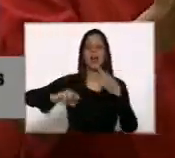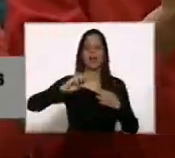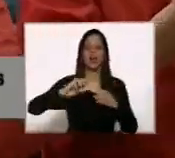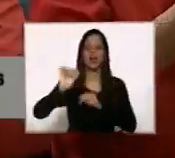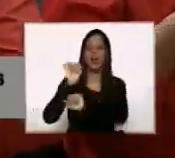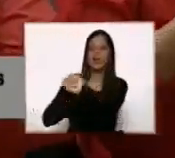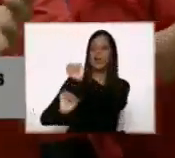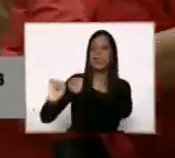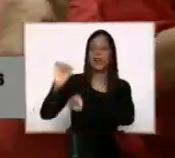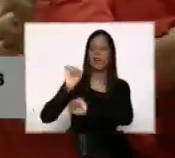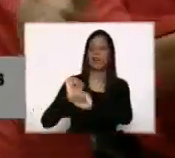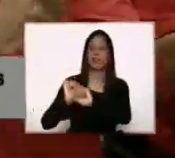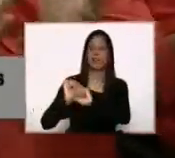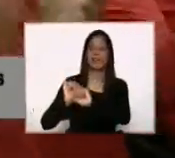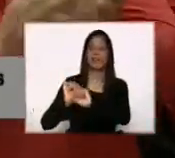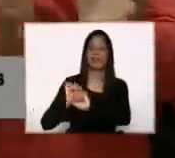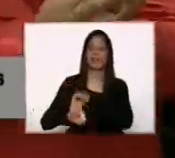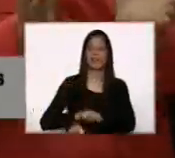revolución.